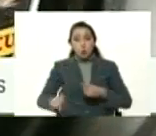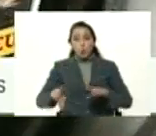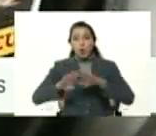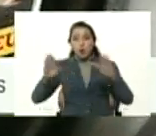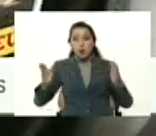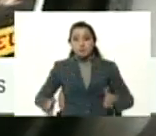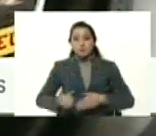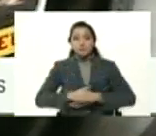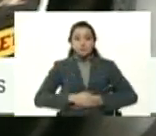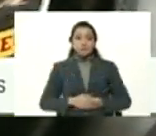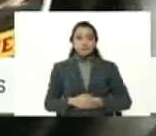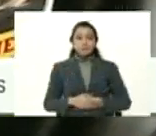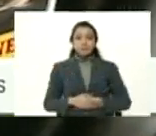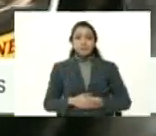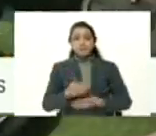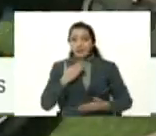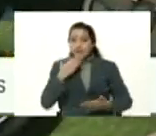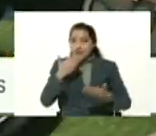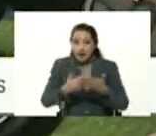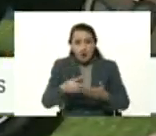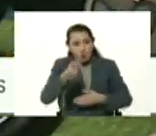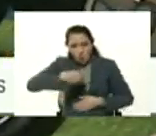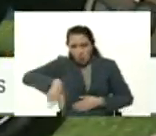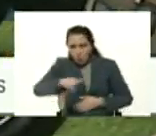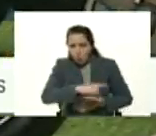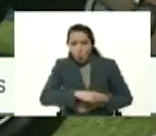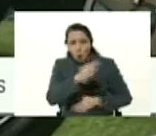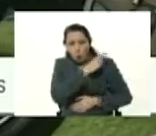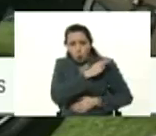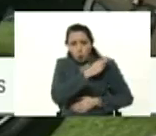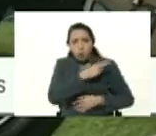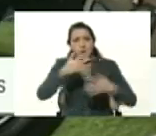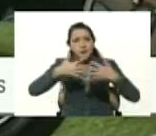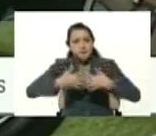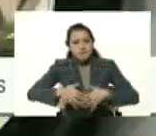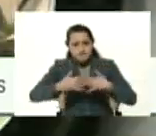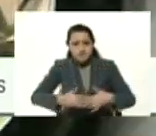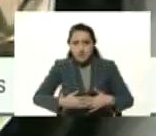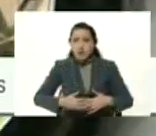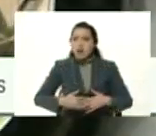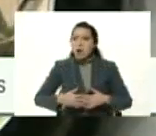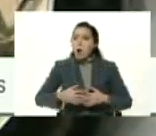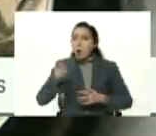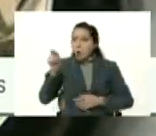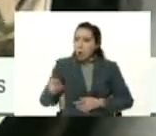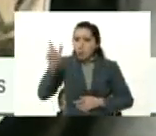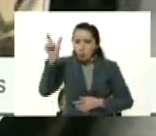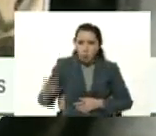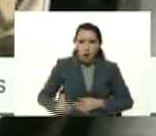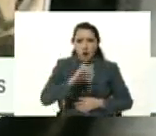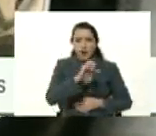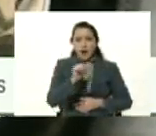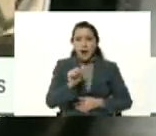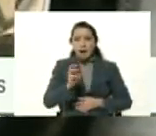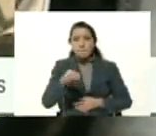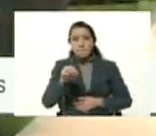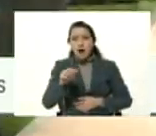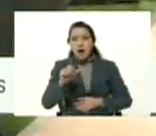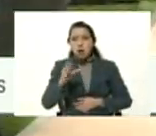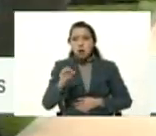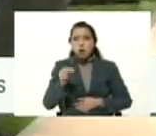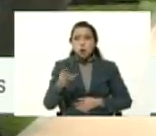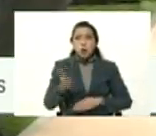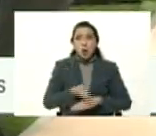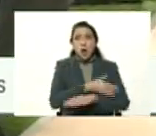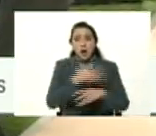en el SET, les agradezco a todos los empresarios. Aquí está el diputado Camacho, presidente de Fedindustria en su